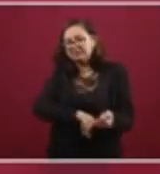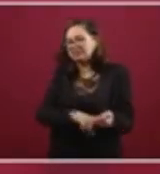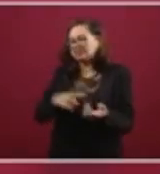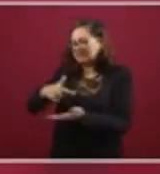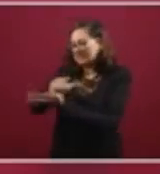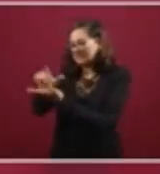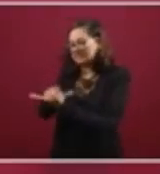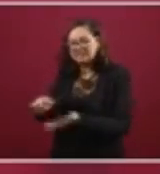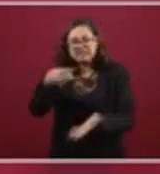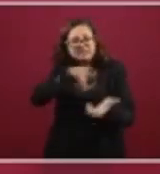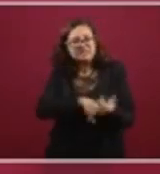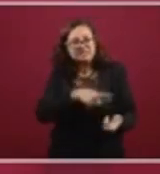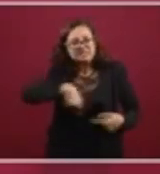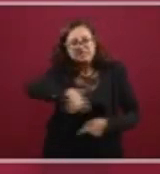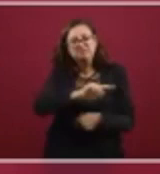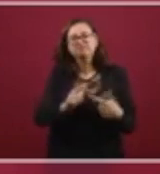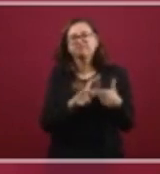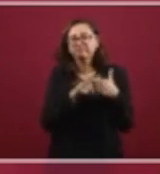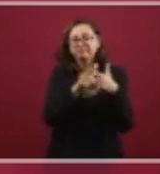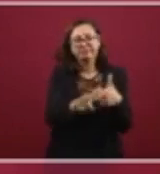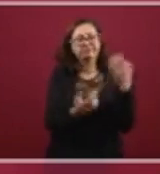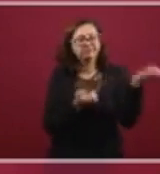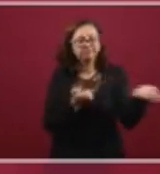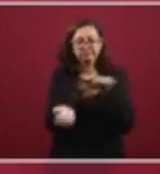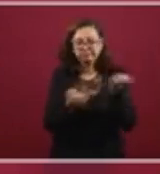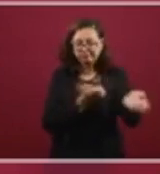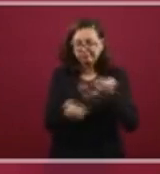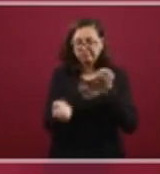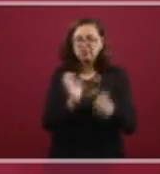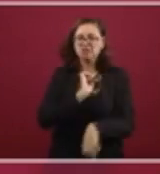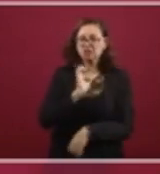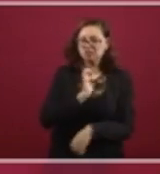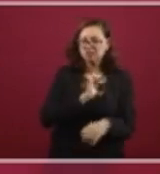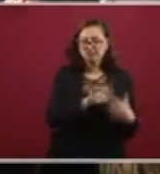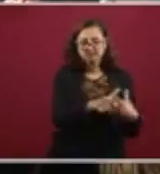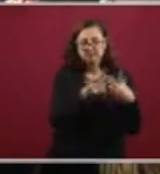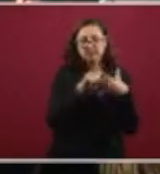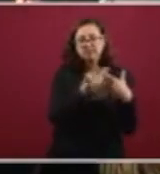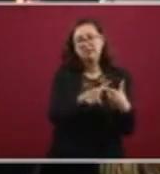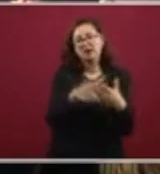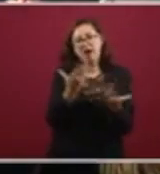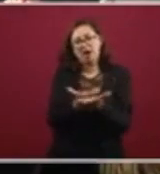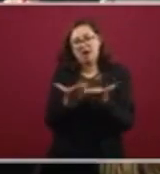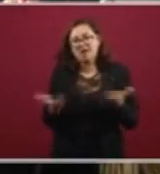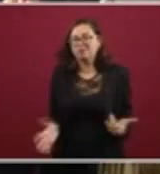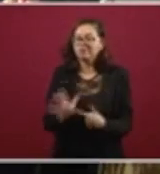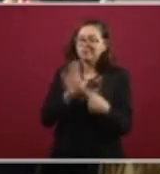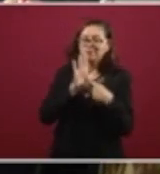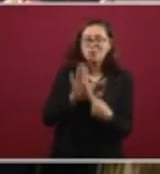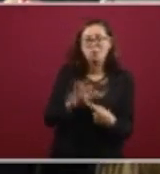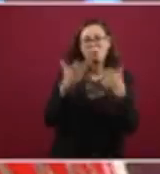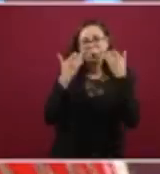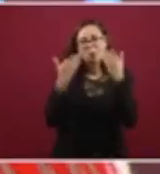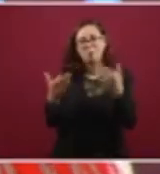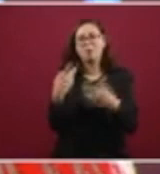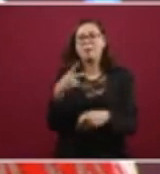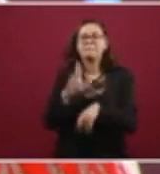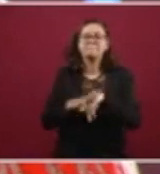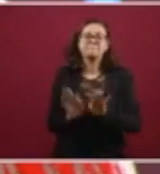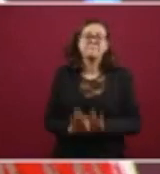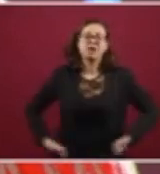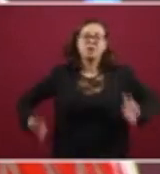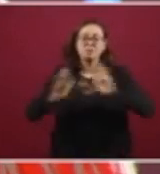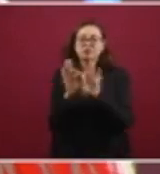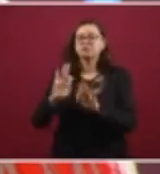gran papel que logra México hoy, por supuesto, producto de su entrega, de su dedicación, pero sobre todo el acompañamiento que se tuvo con